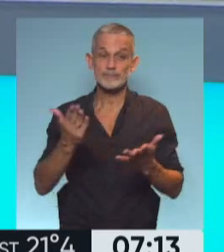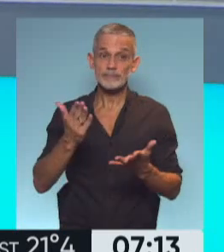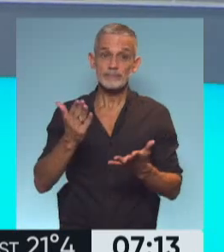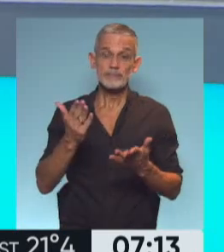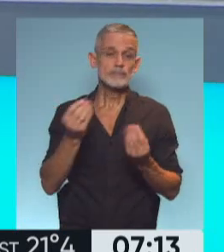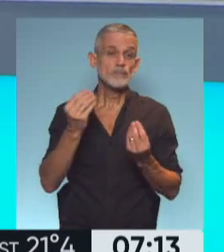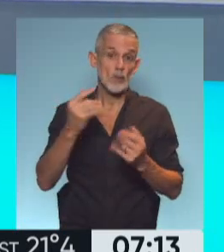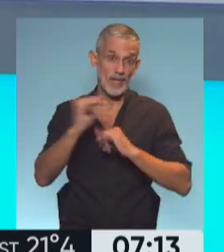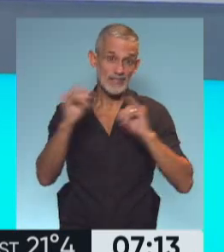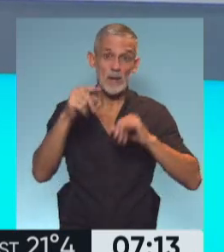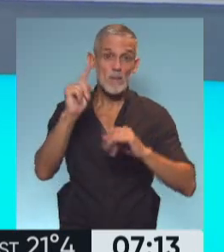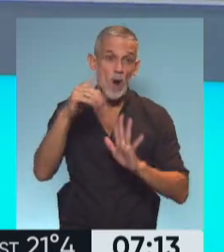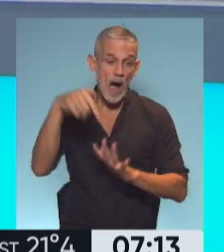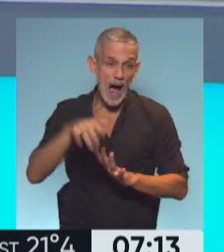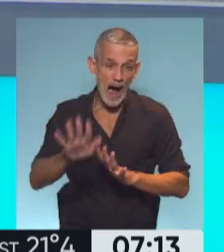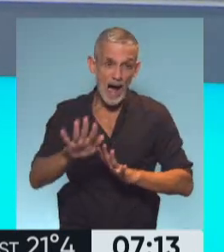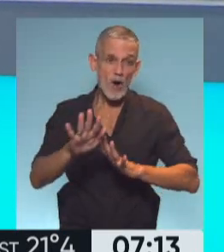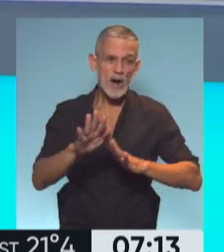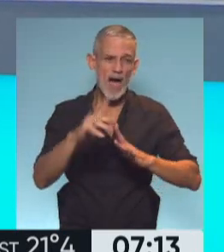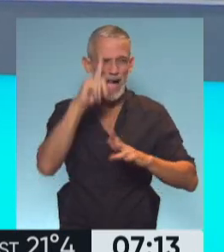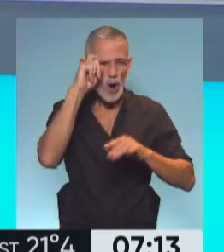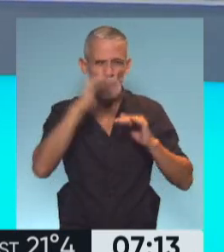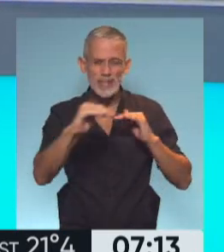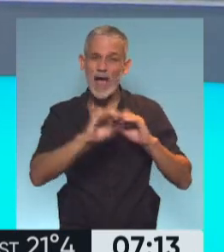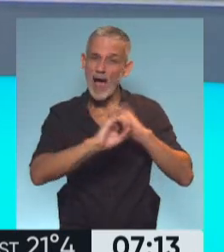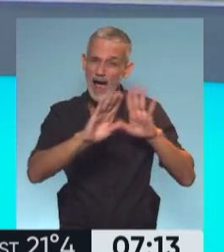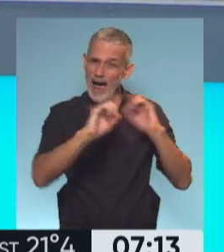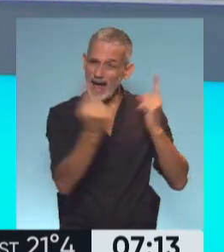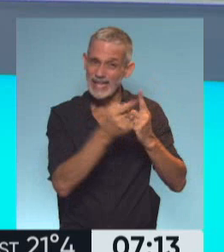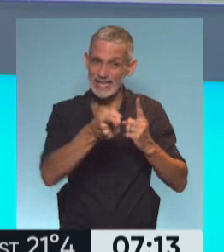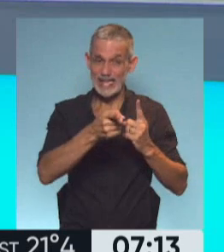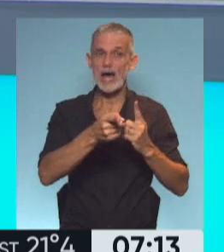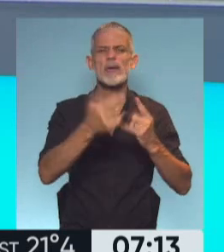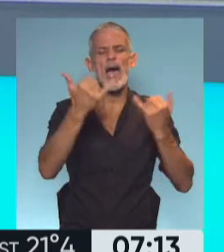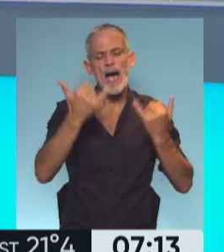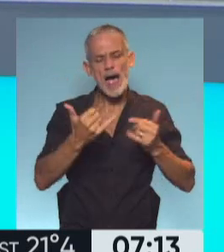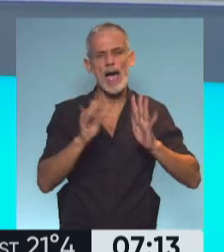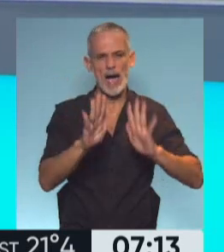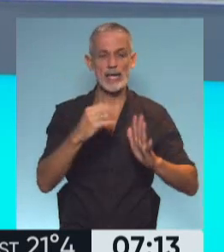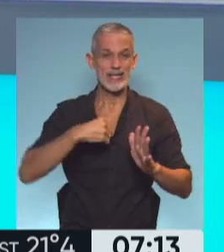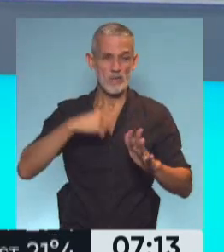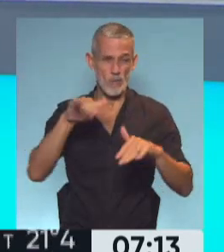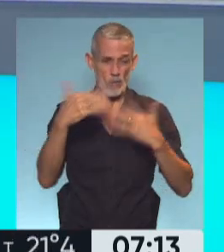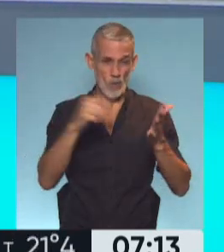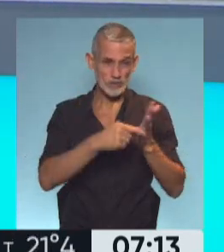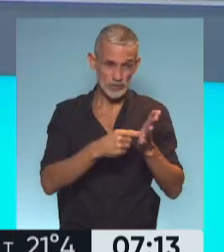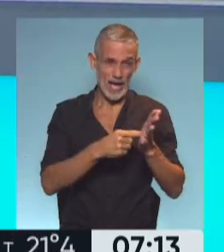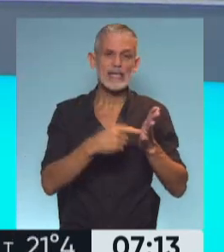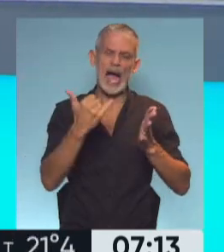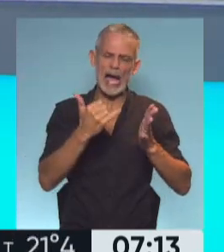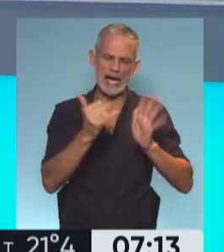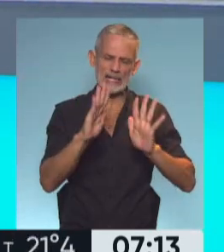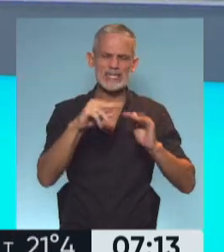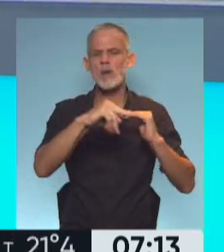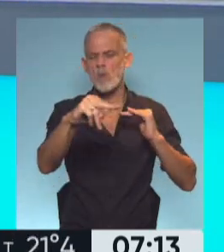Primero que decir que por el momento las terapias intensivas en el AMBA tienen todavía un rato de tiempo,